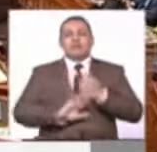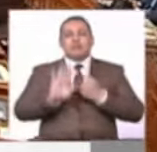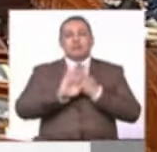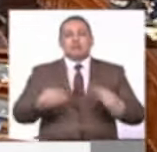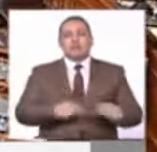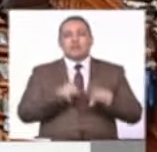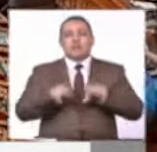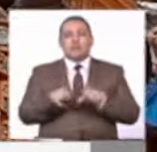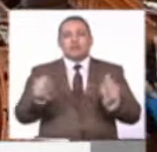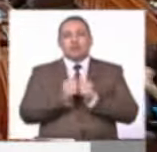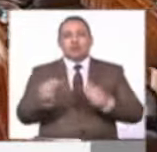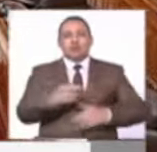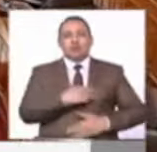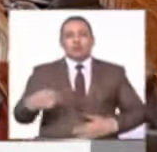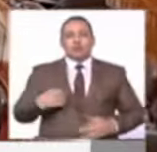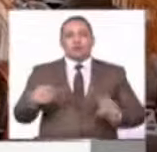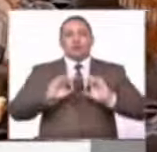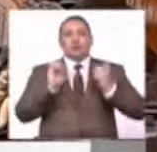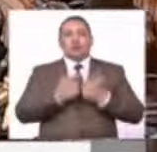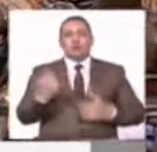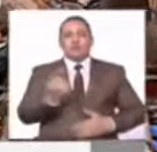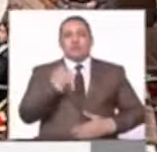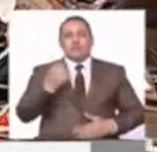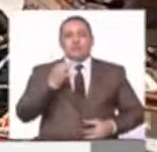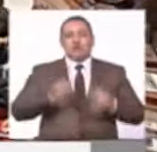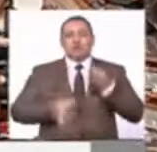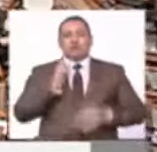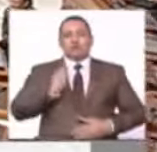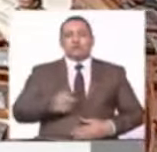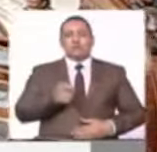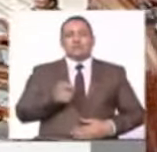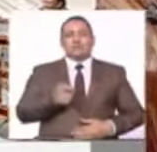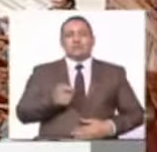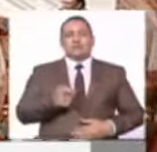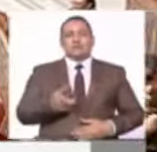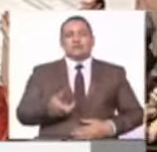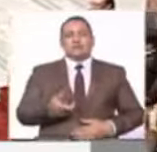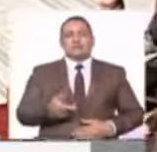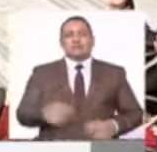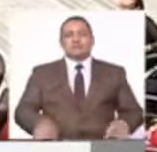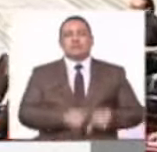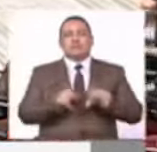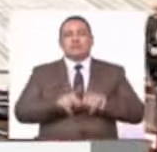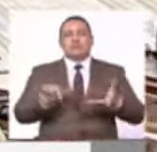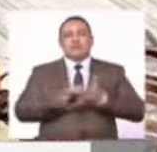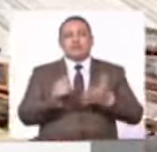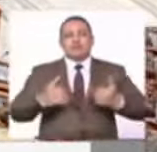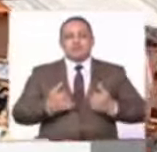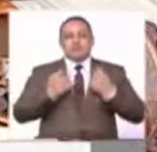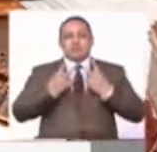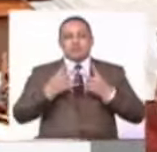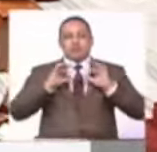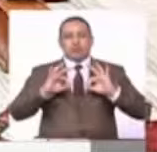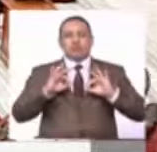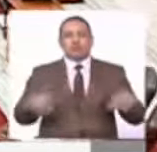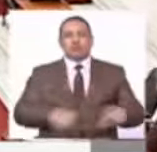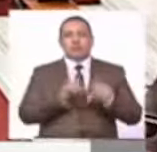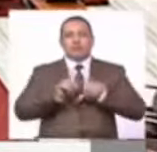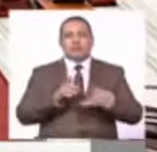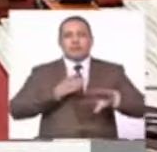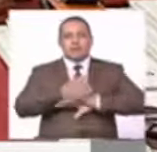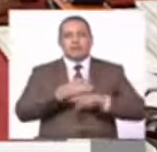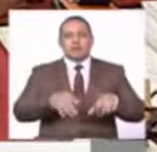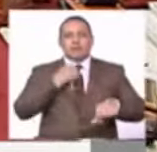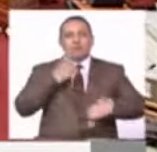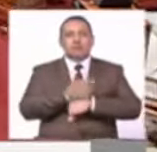los miembros de la junta Nacional de Justicia quienes eh justamente están atravesando esta